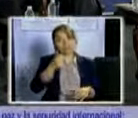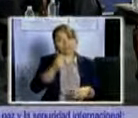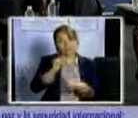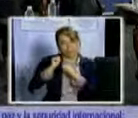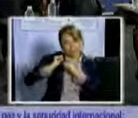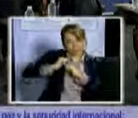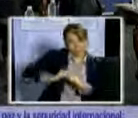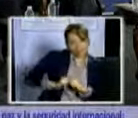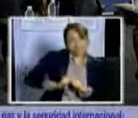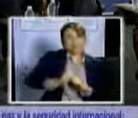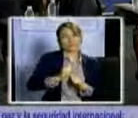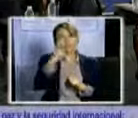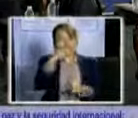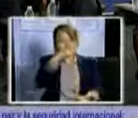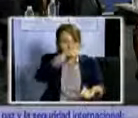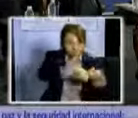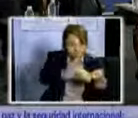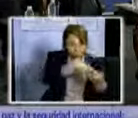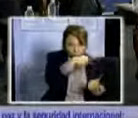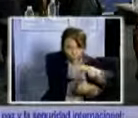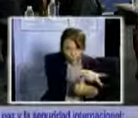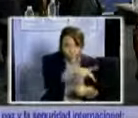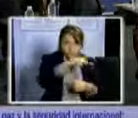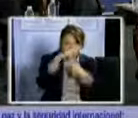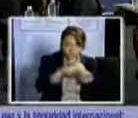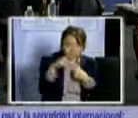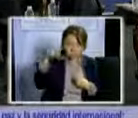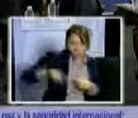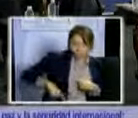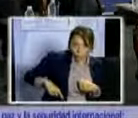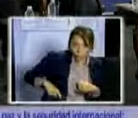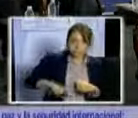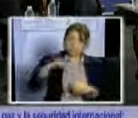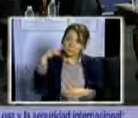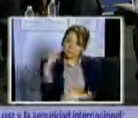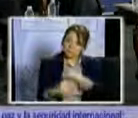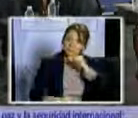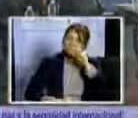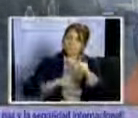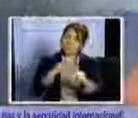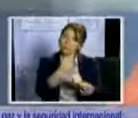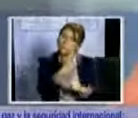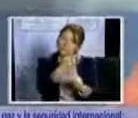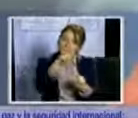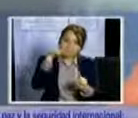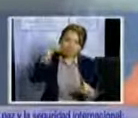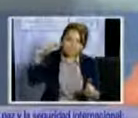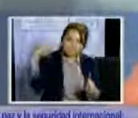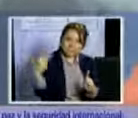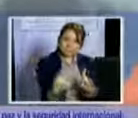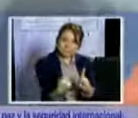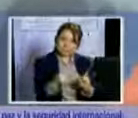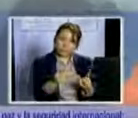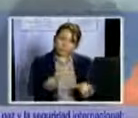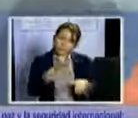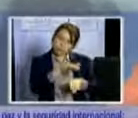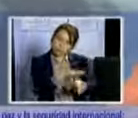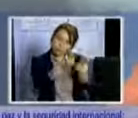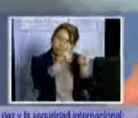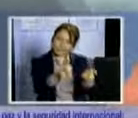parlamentarios, en fin, a ir cambiando paulatinamente estas doctrinas de seguridad. Y aquí quisiera